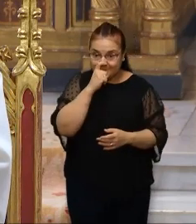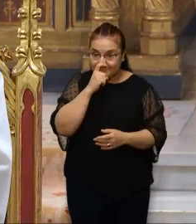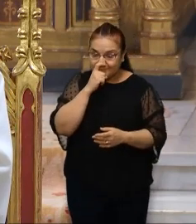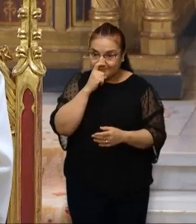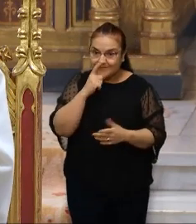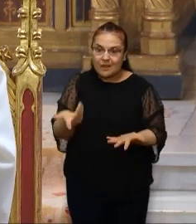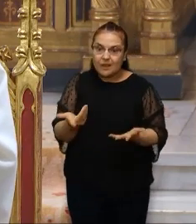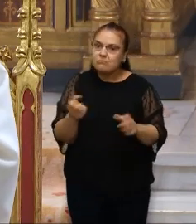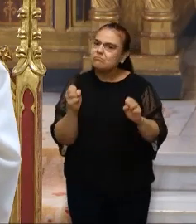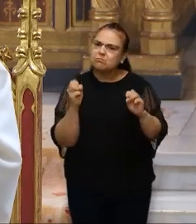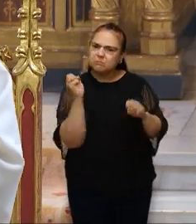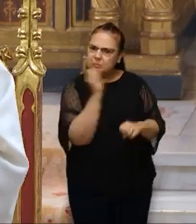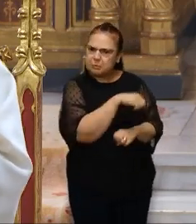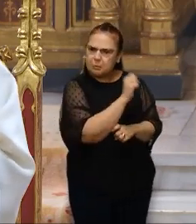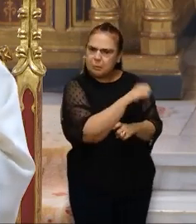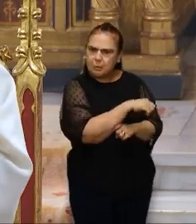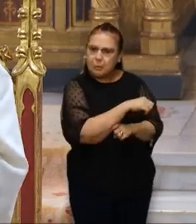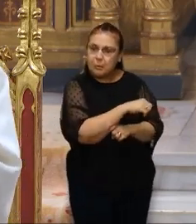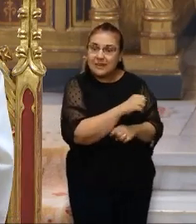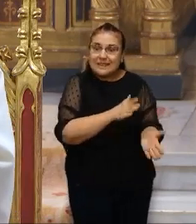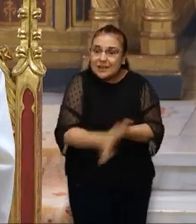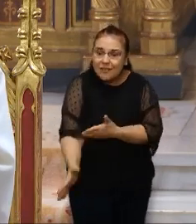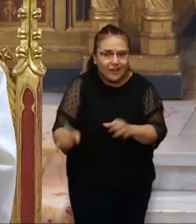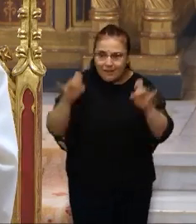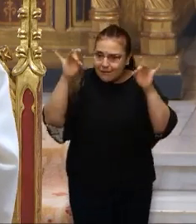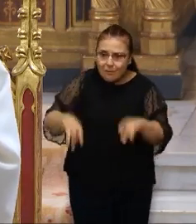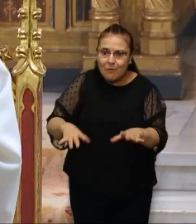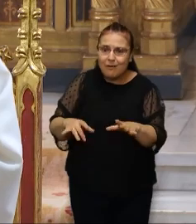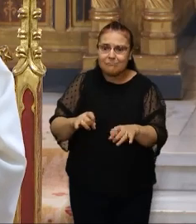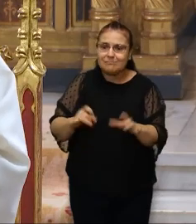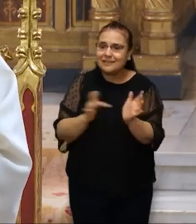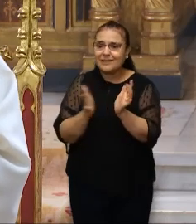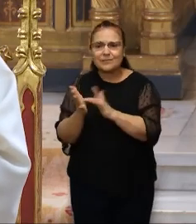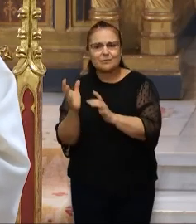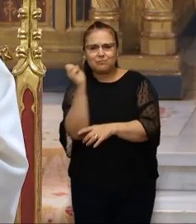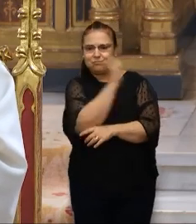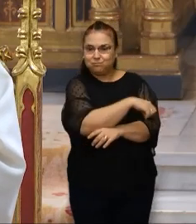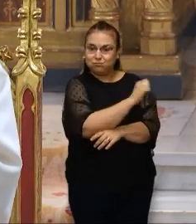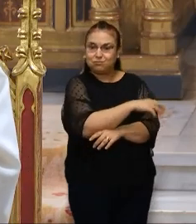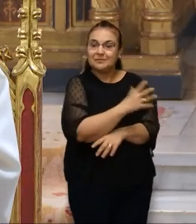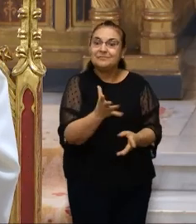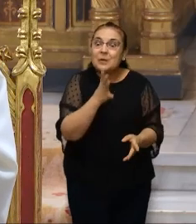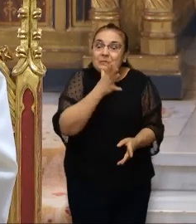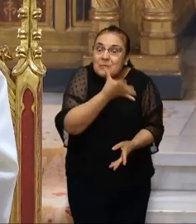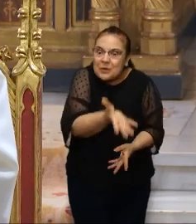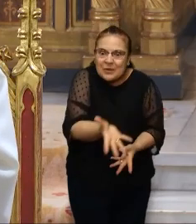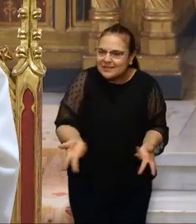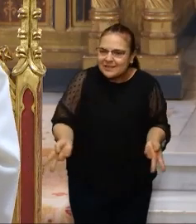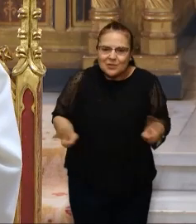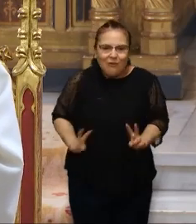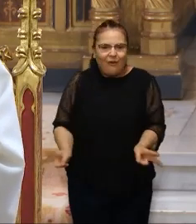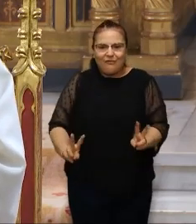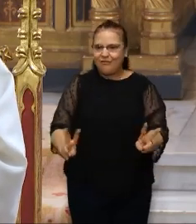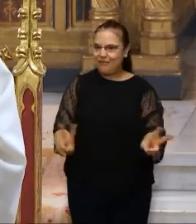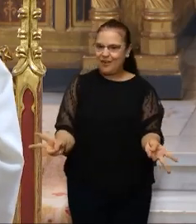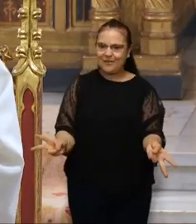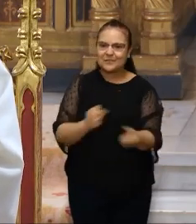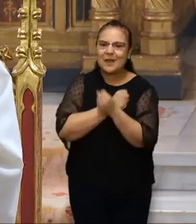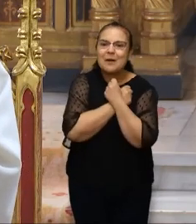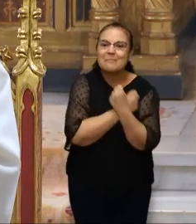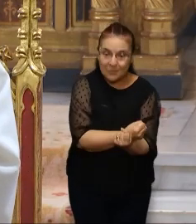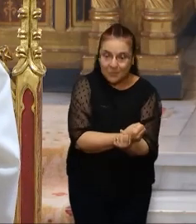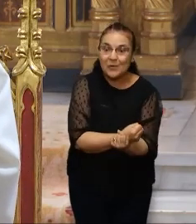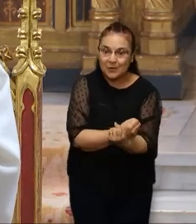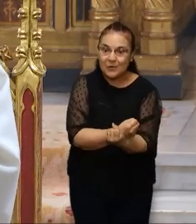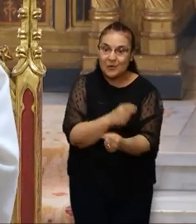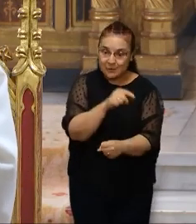las Escrituras es ignorar a Cristo, y por eso tenemos que tener este vivo amor hacia ellas para